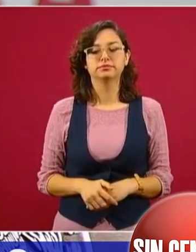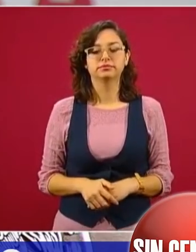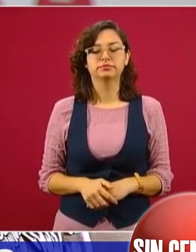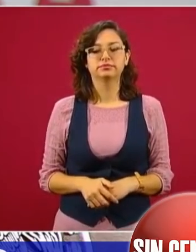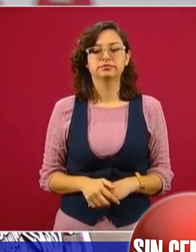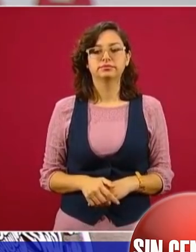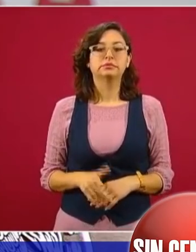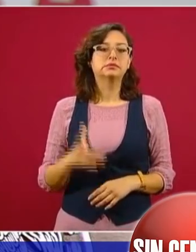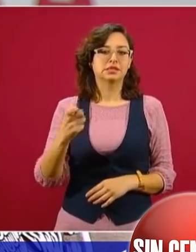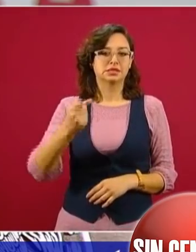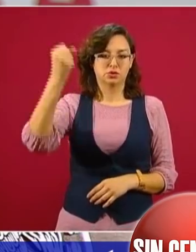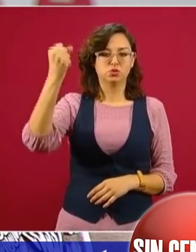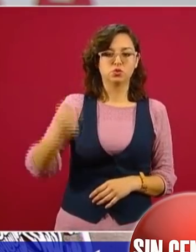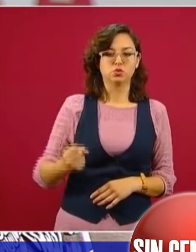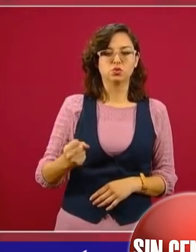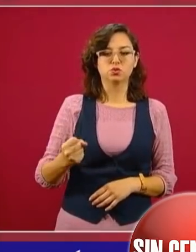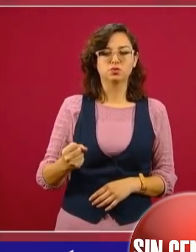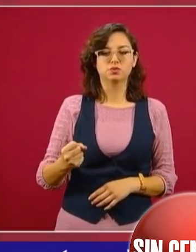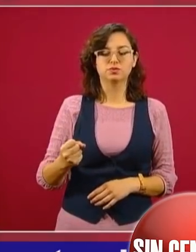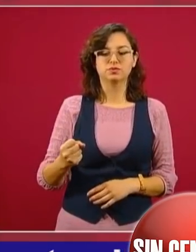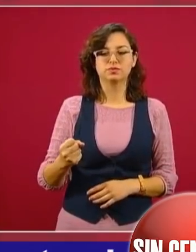en el sur de la ciudad,